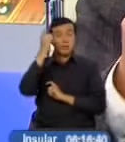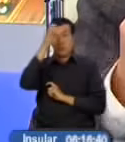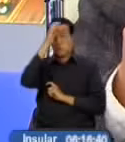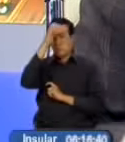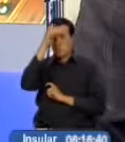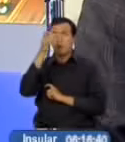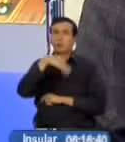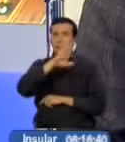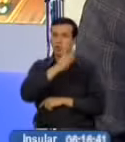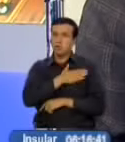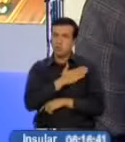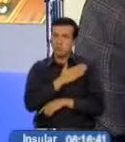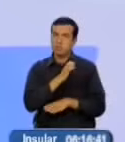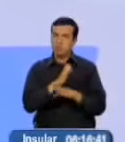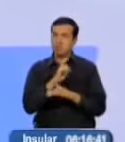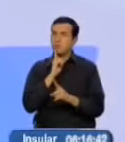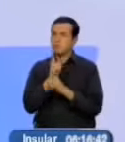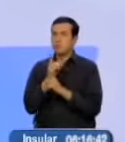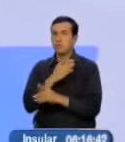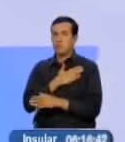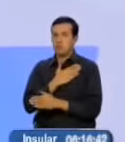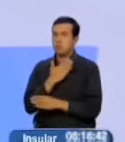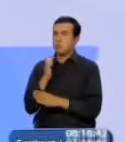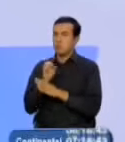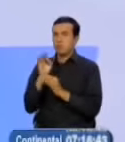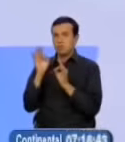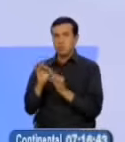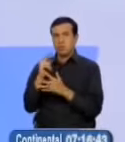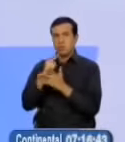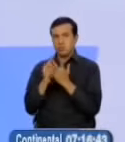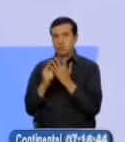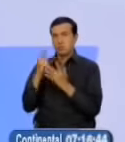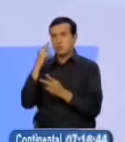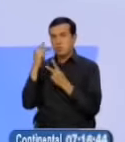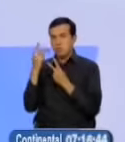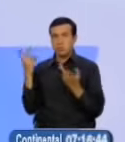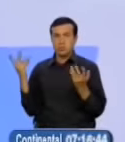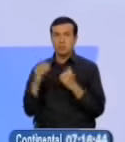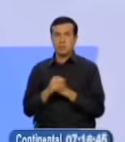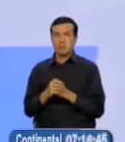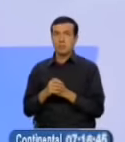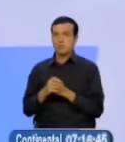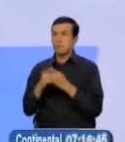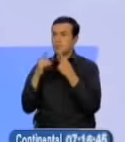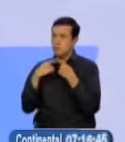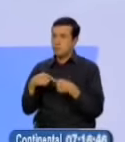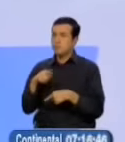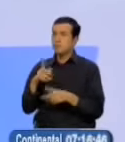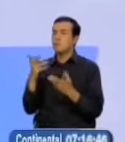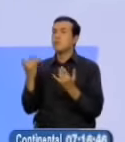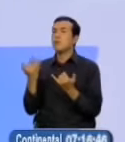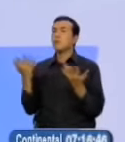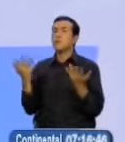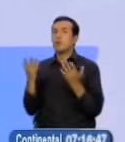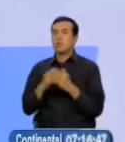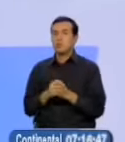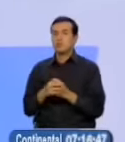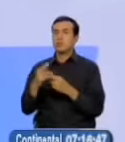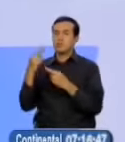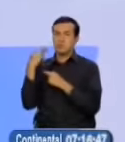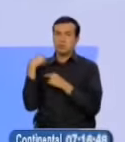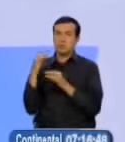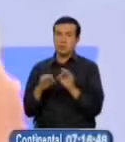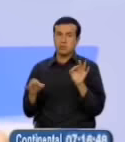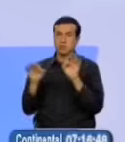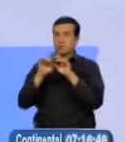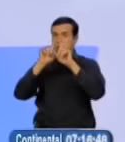Hay que creer más en el Ecuador. Hay que creer más en el Ecuador y hay que dar señales adecuadas. Uh-huh. Lo que usted ahora mismo dice, esta corresponsabilidad